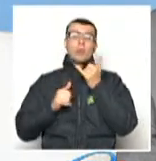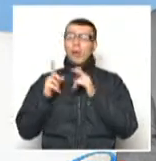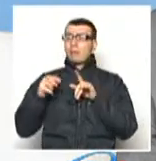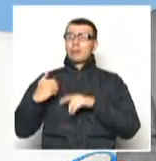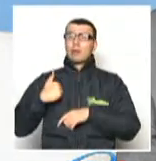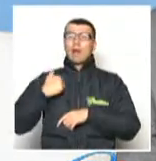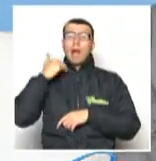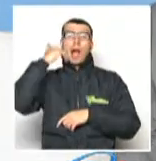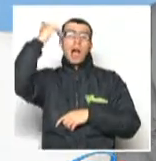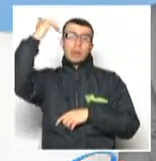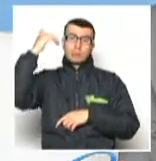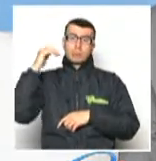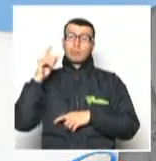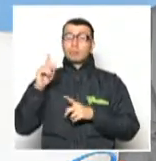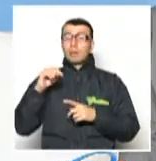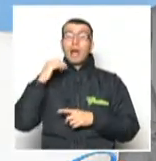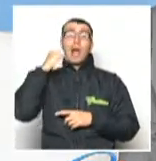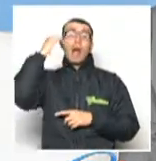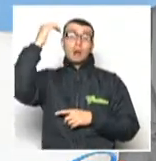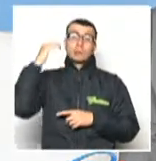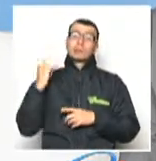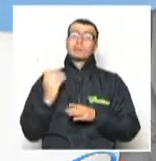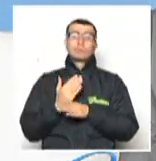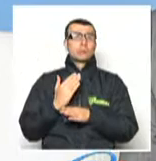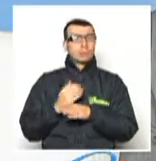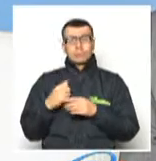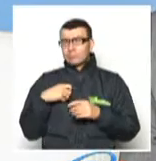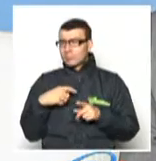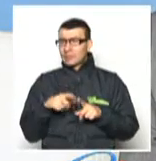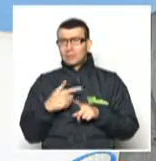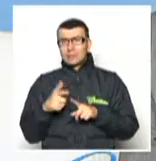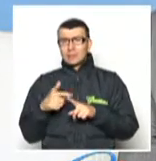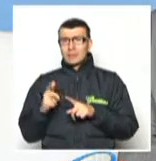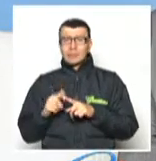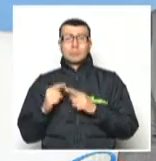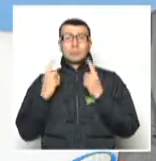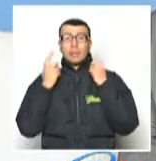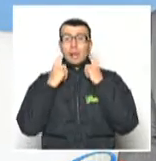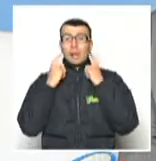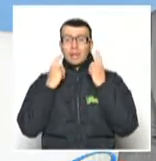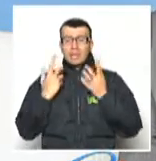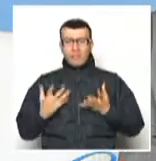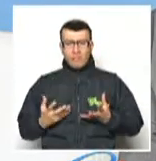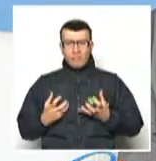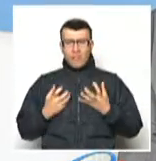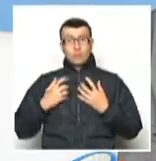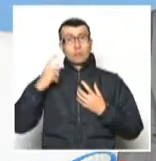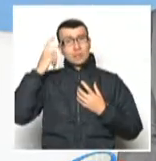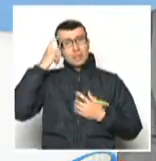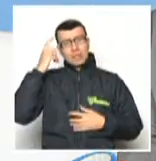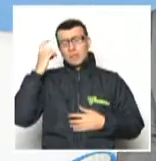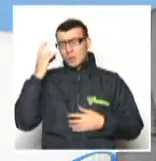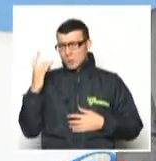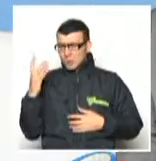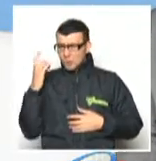adolescentes y en los adultos también, por muchas, muchas, muchas patologías, infecciones, dolores de cabeza,